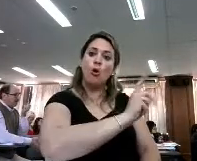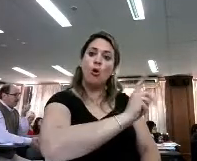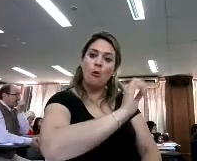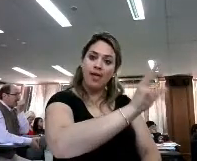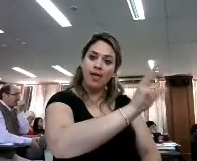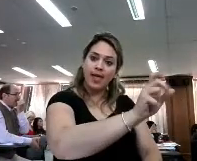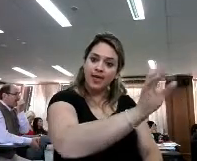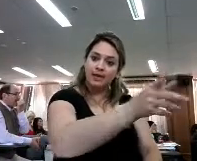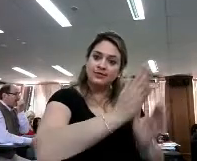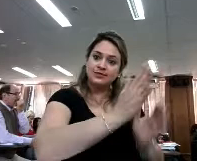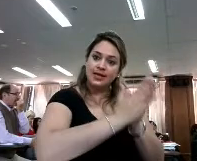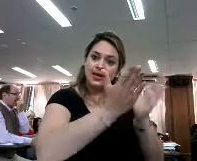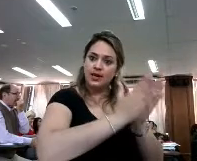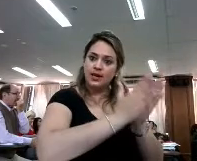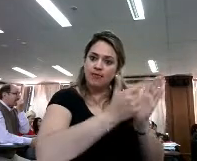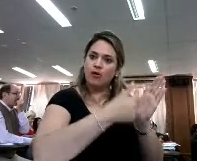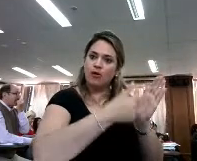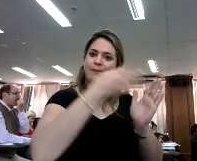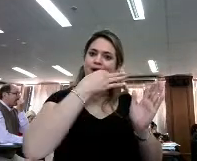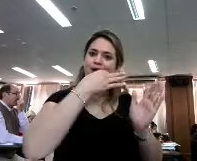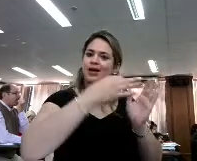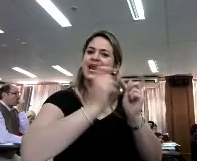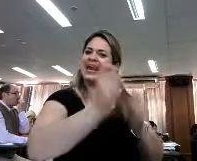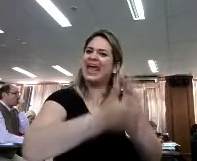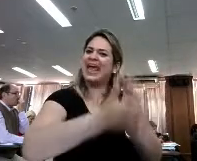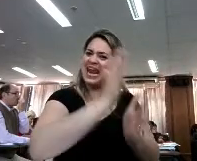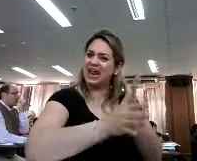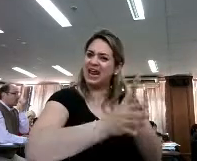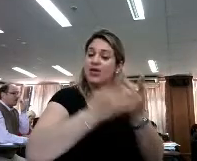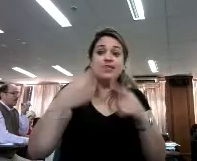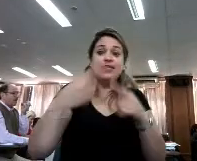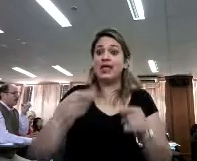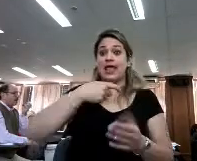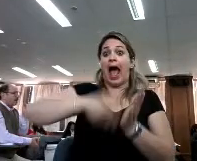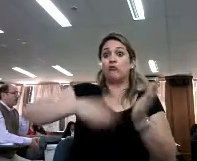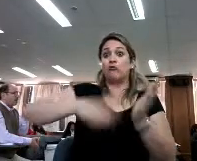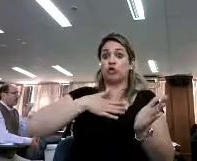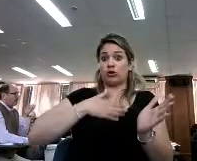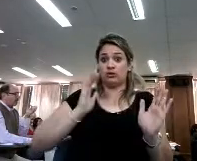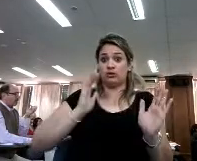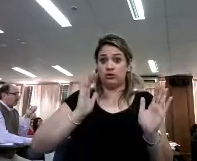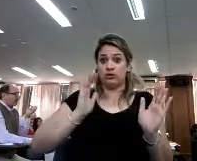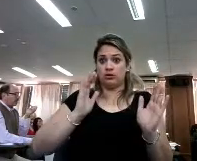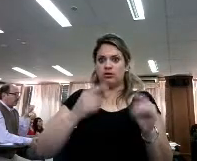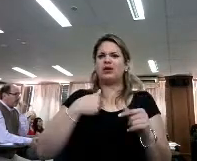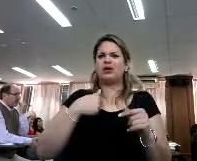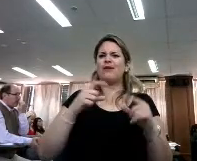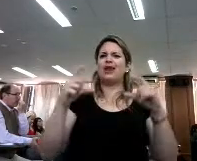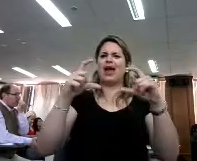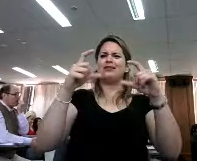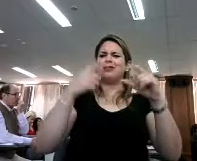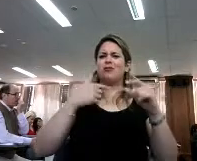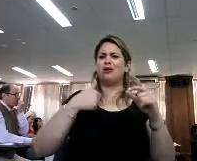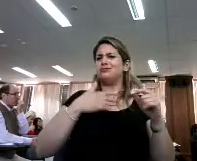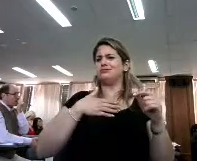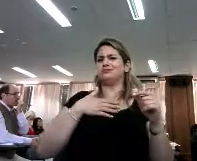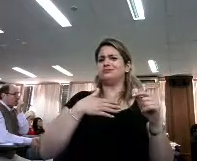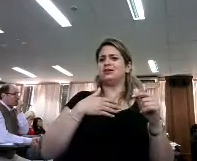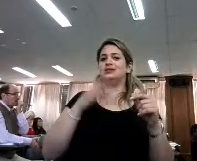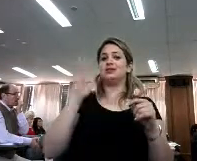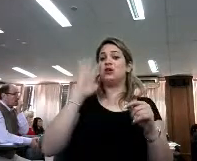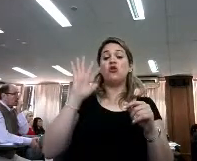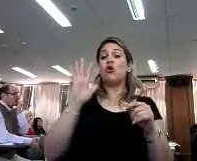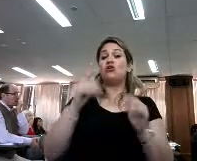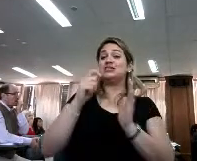seguro que muchos de los artículos o de los autores de esos artículos no conocían a la creadora de esto.